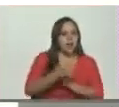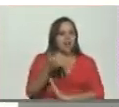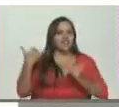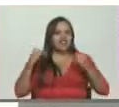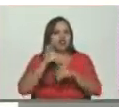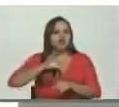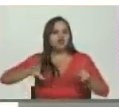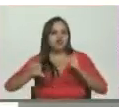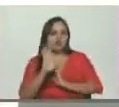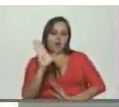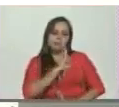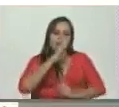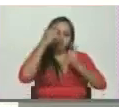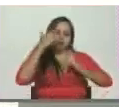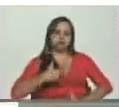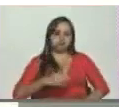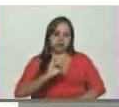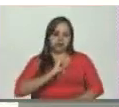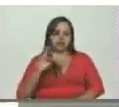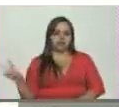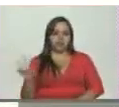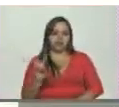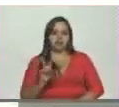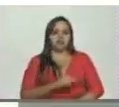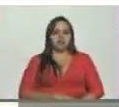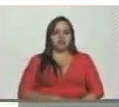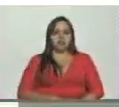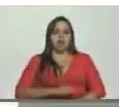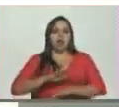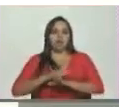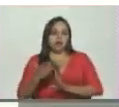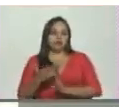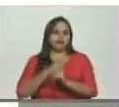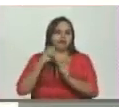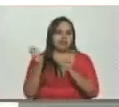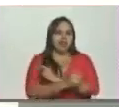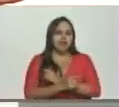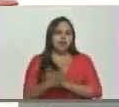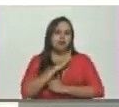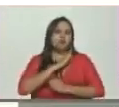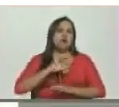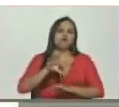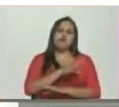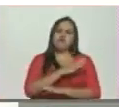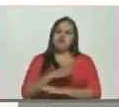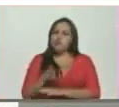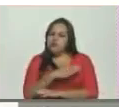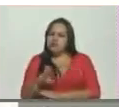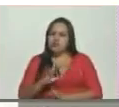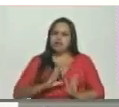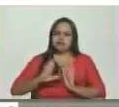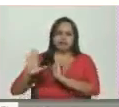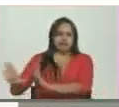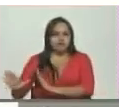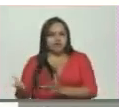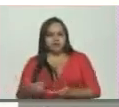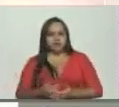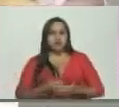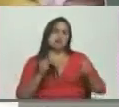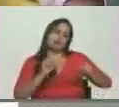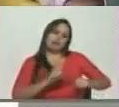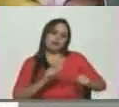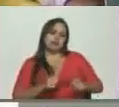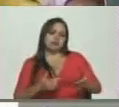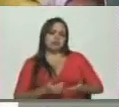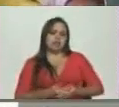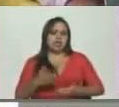lo propio del venezolano? Porque a veces se van entre otros géneros que no son de nosotros. ¿Qué opina, sí, Francisco Pacheco? Pero eso de irse no